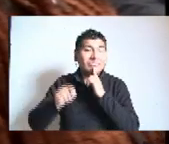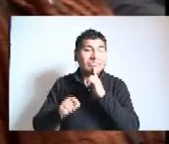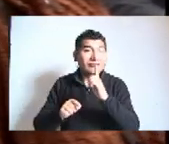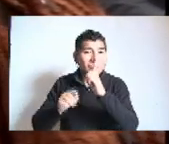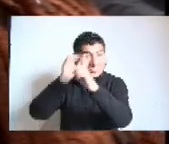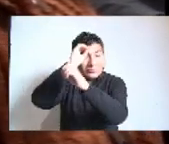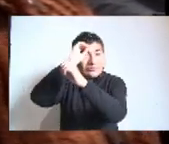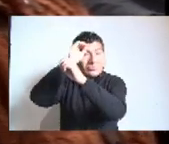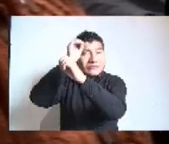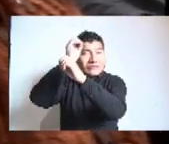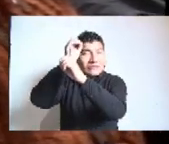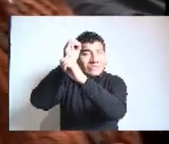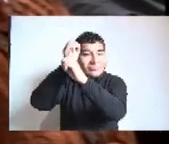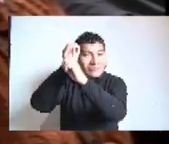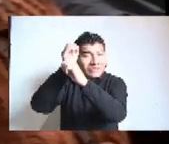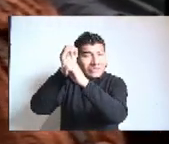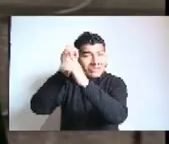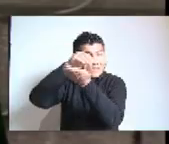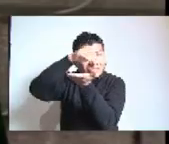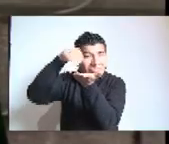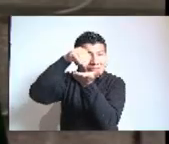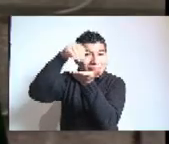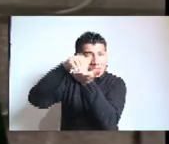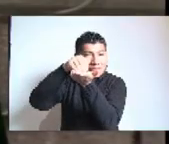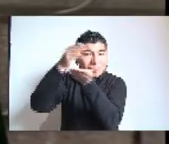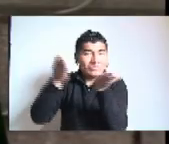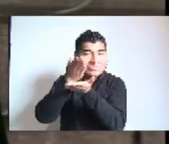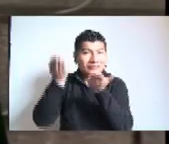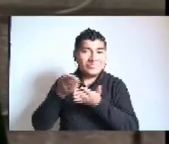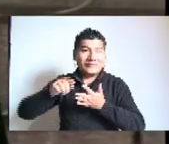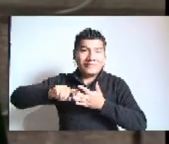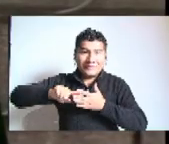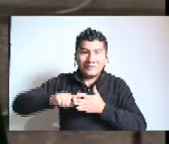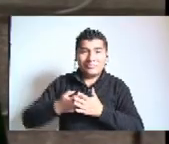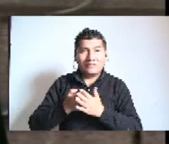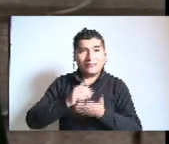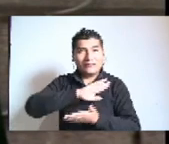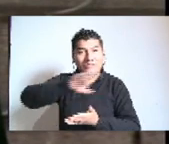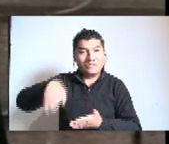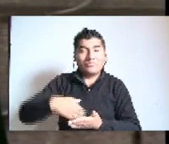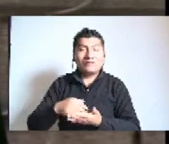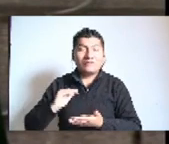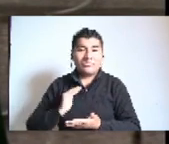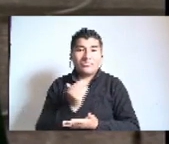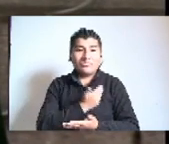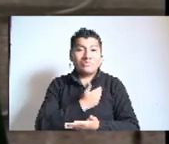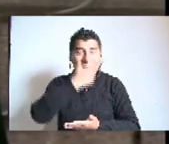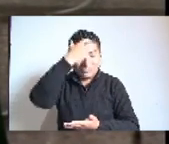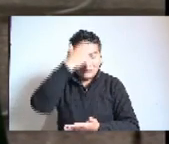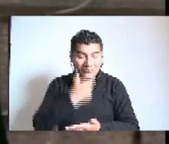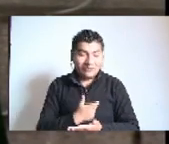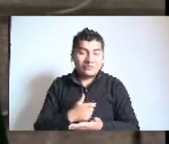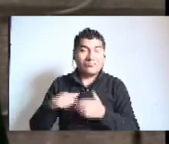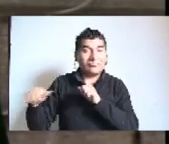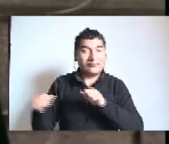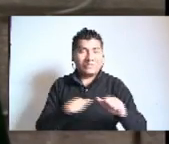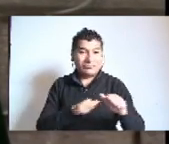el objetivo central de donde emana todo nuestro ser y nuestro